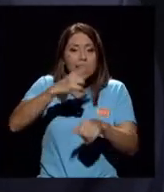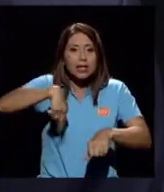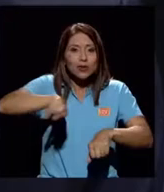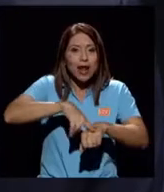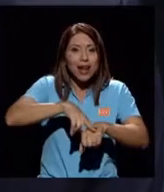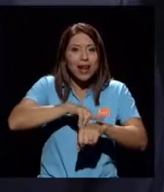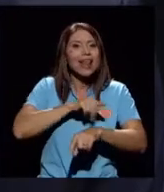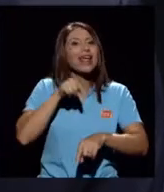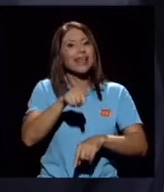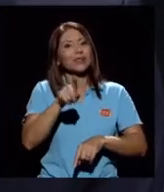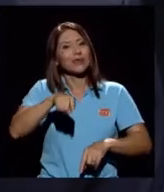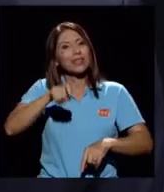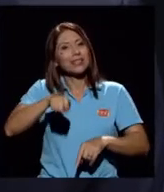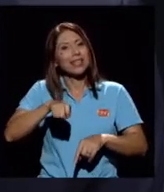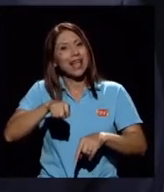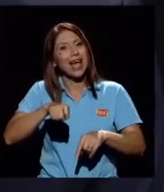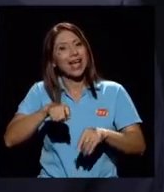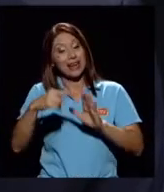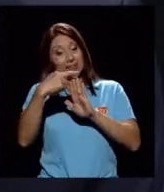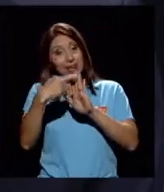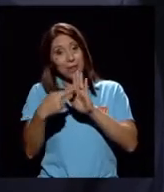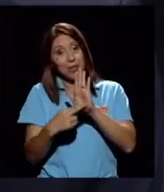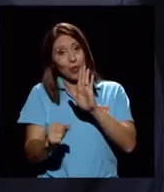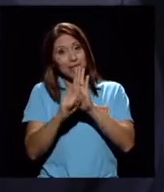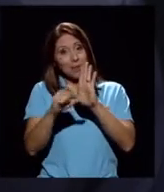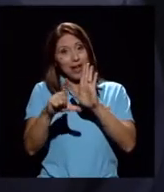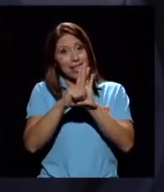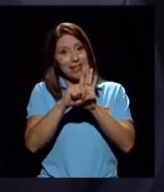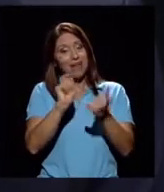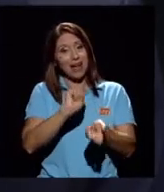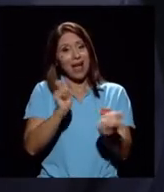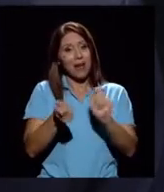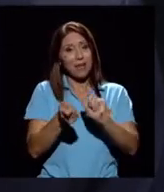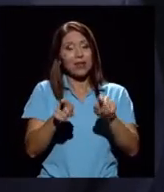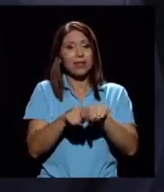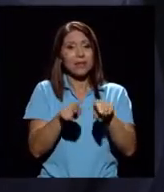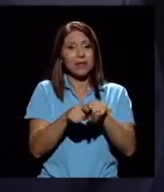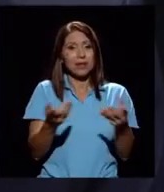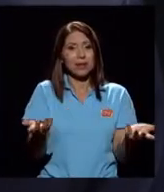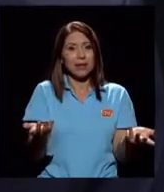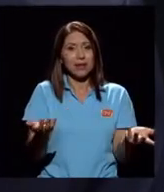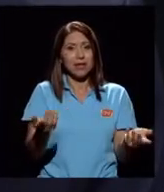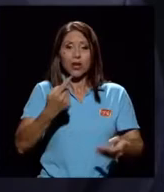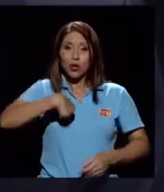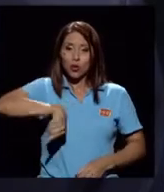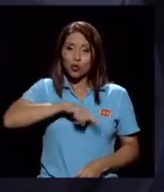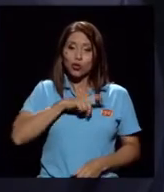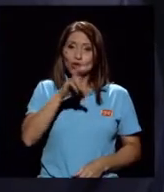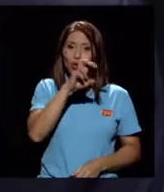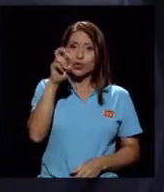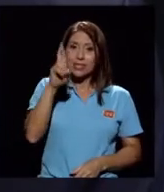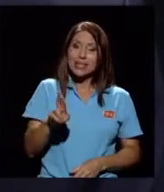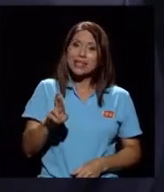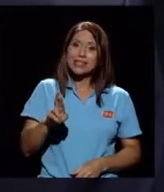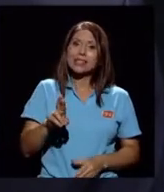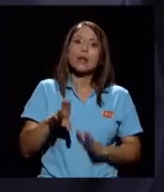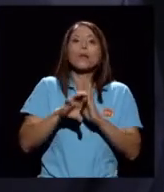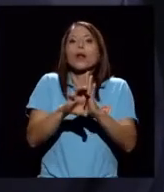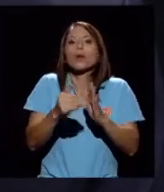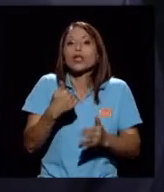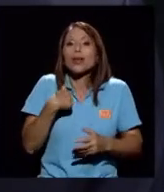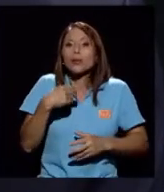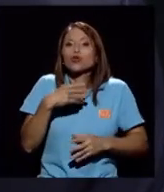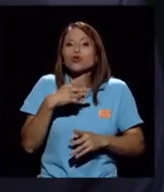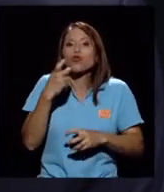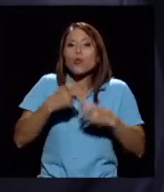asamblea legislativa si los costarricenses deberíamos tener un proceso por el cual cada vez que tengamos un problema podamos decidir como